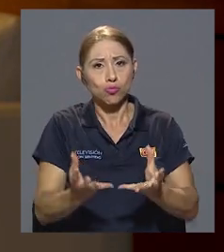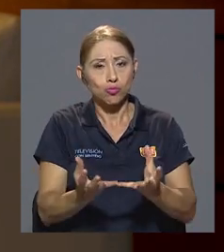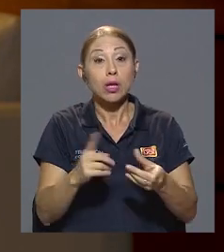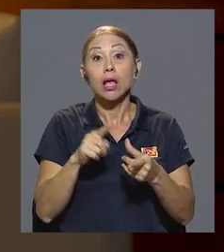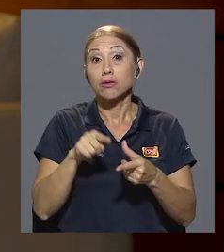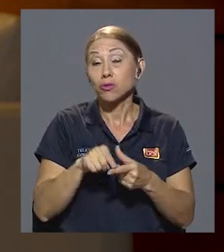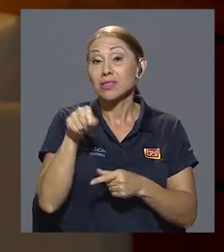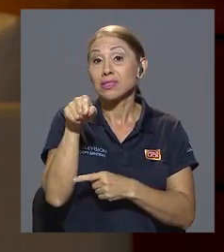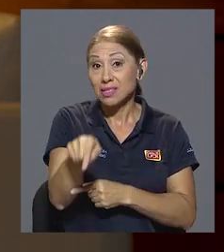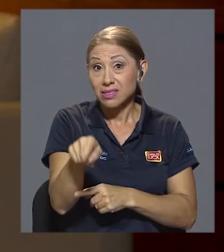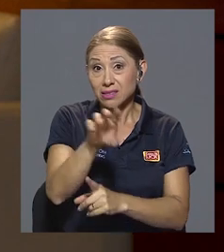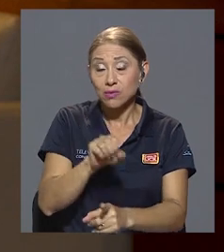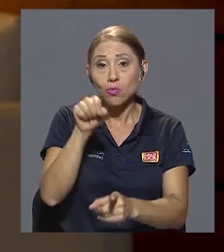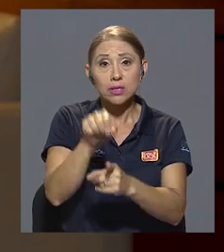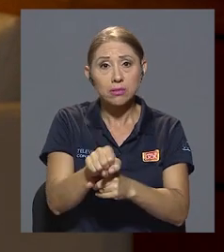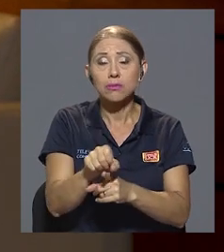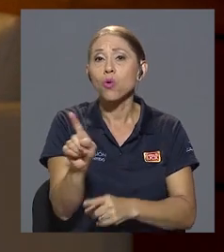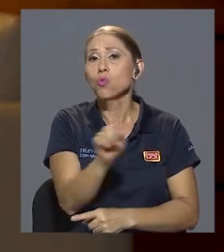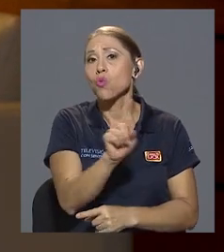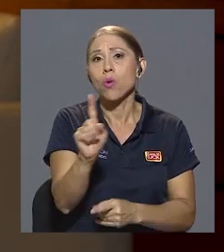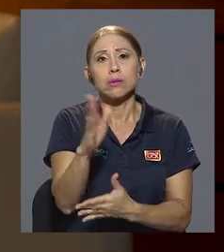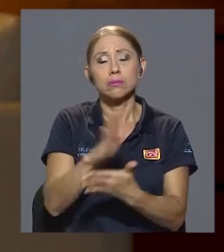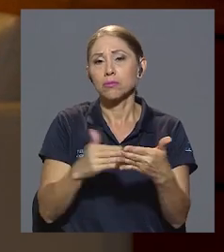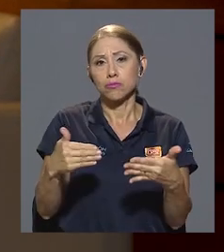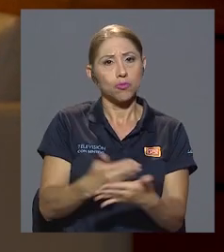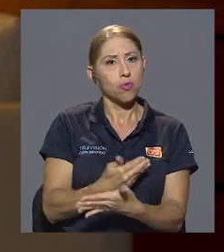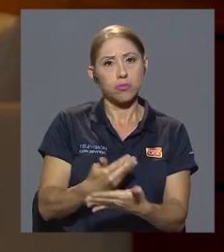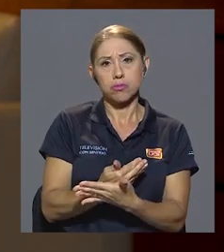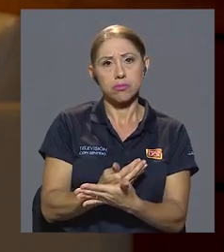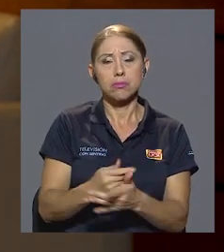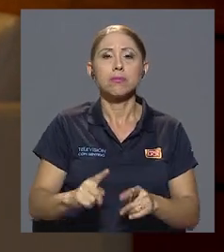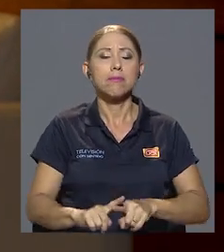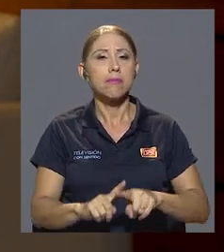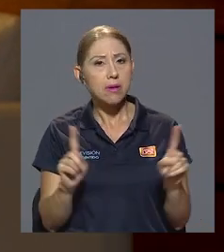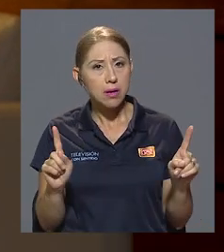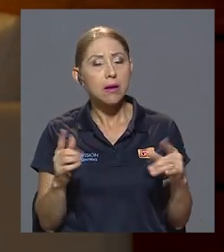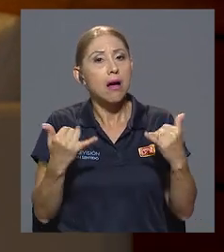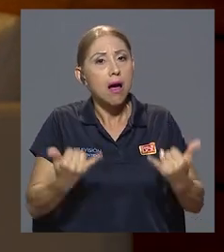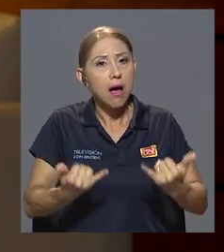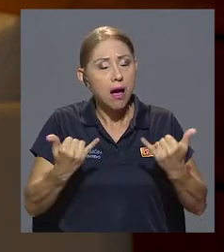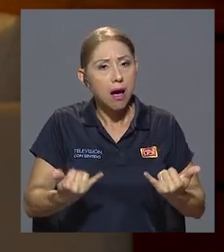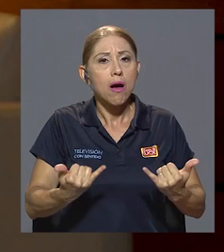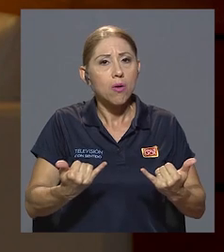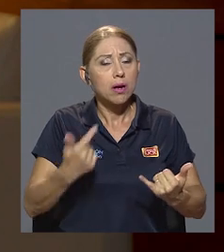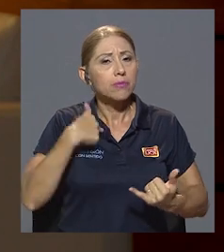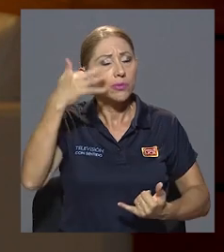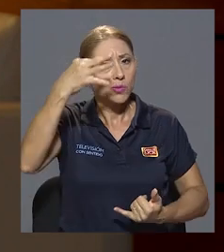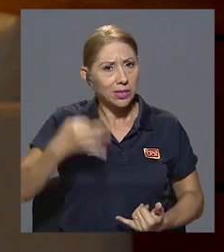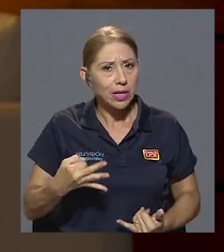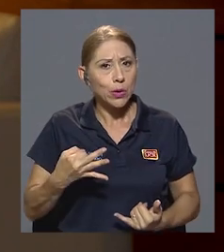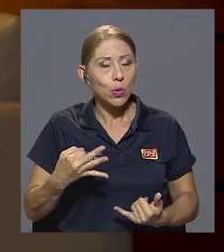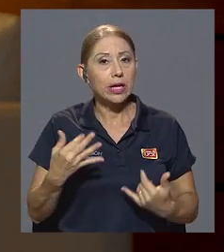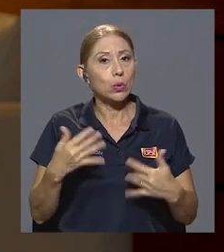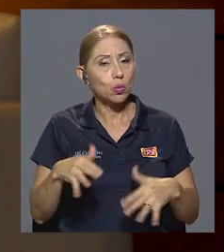entonces un fenómeno que no es enteramente nuevo pero que ahora creo que